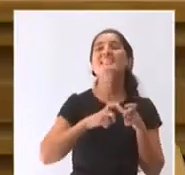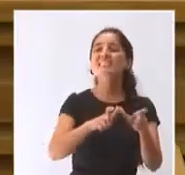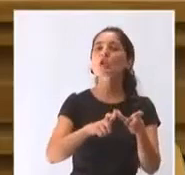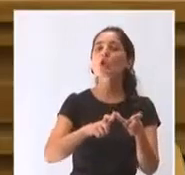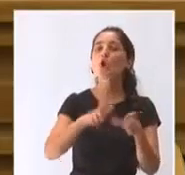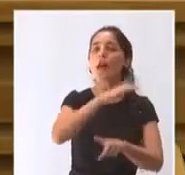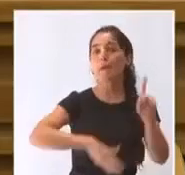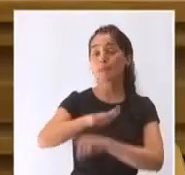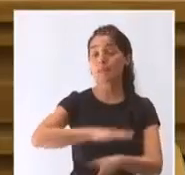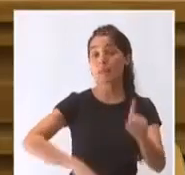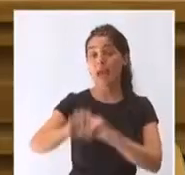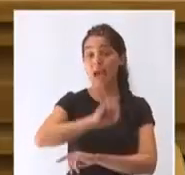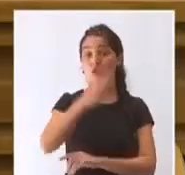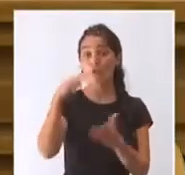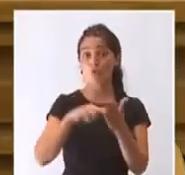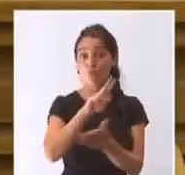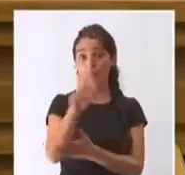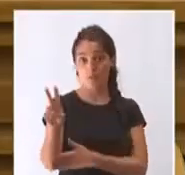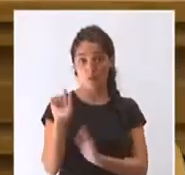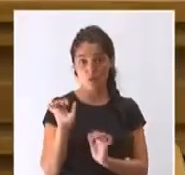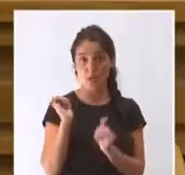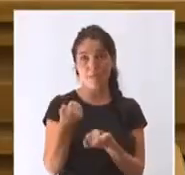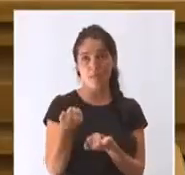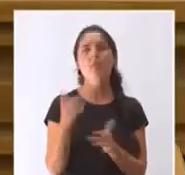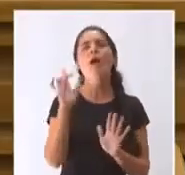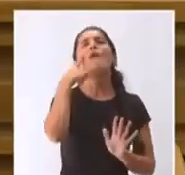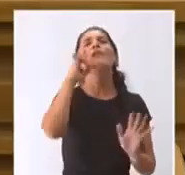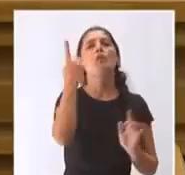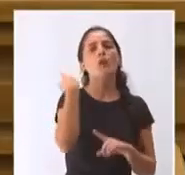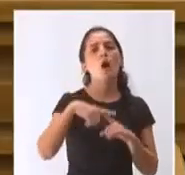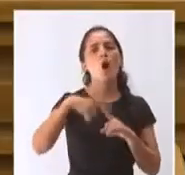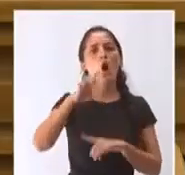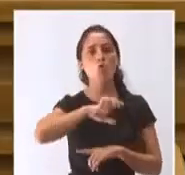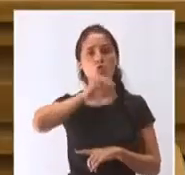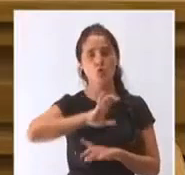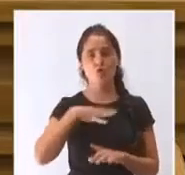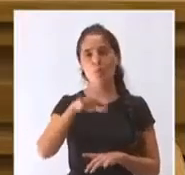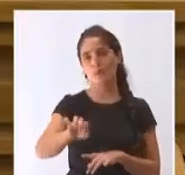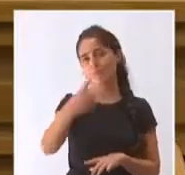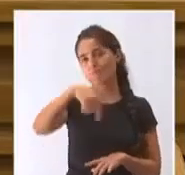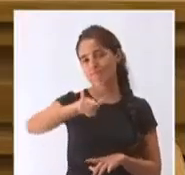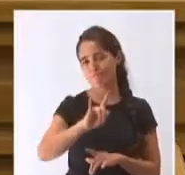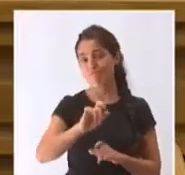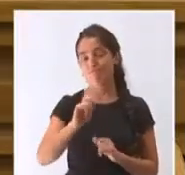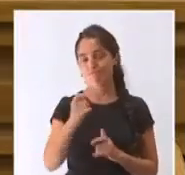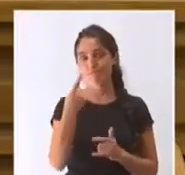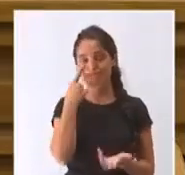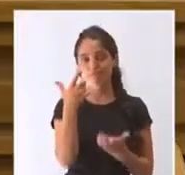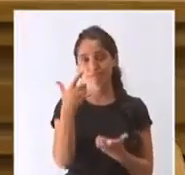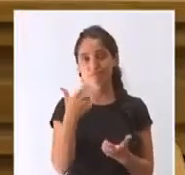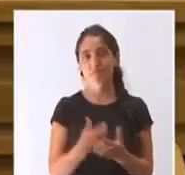empezaremos fíjense que es una cosa curiosa de estas cosas que pueden llamar la atención sobre todo para los que no lo han recapacitado